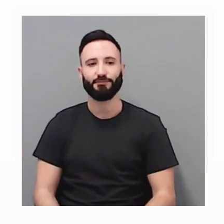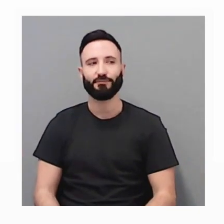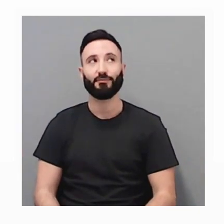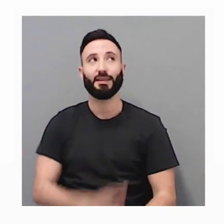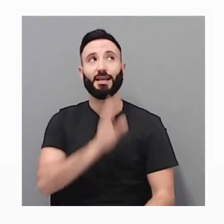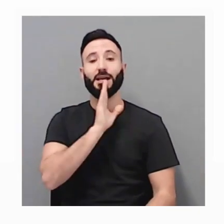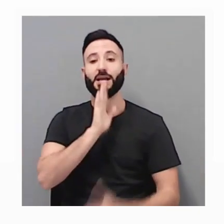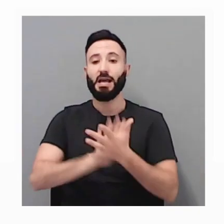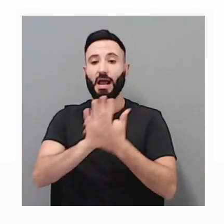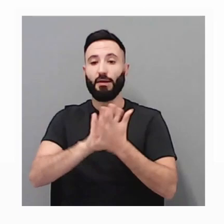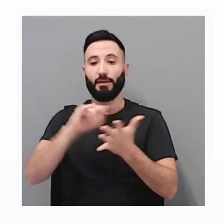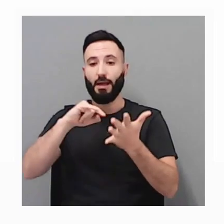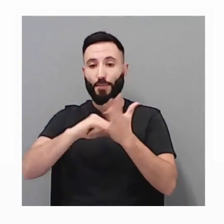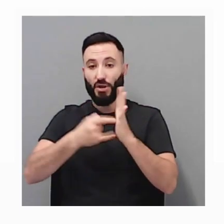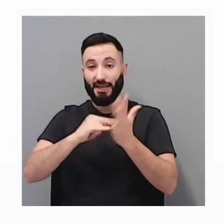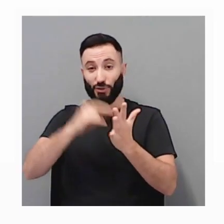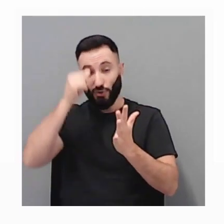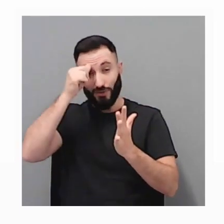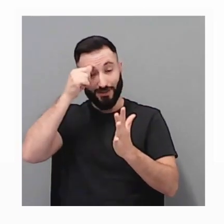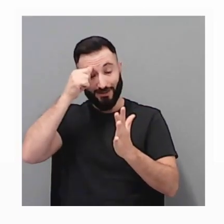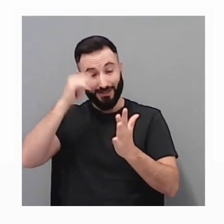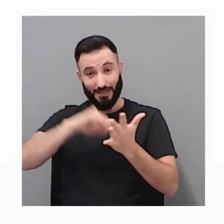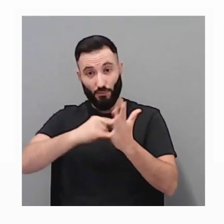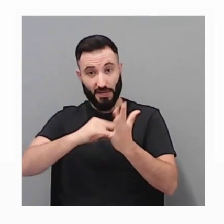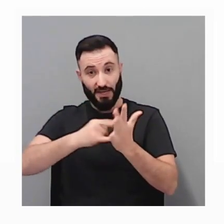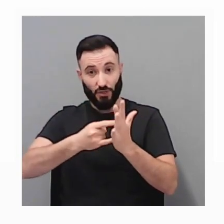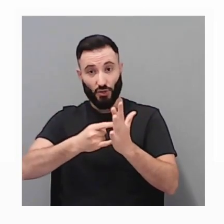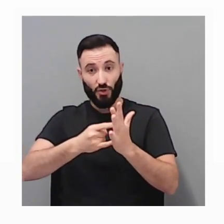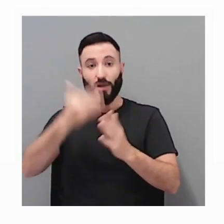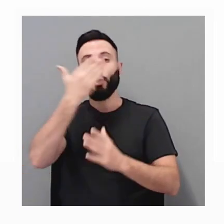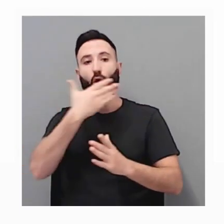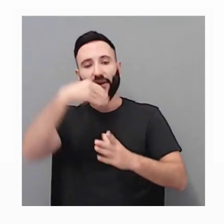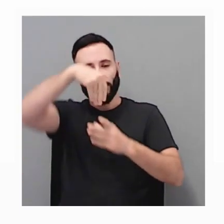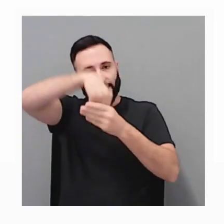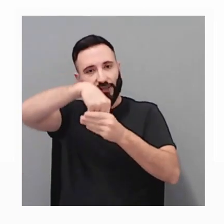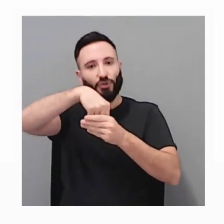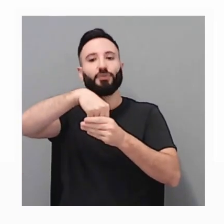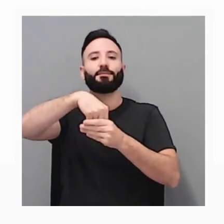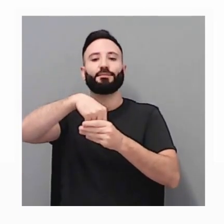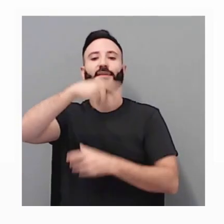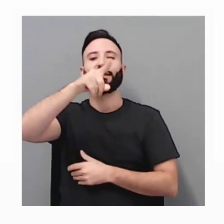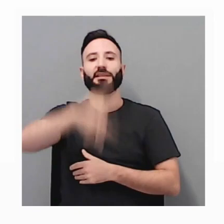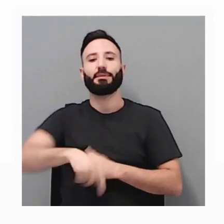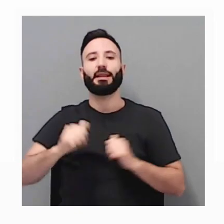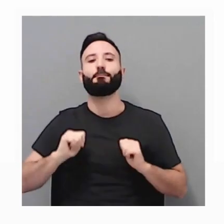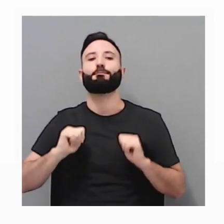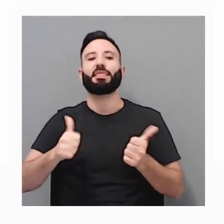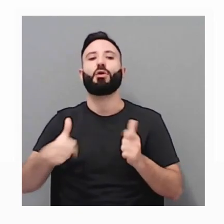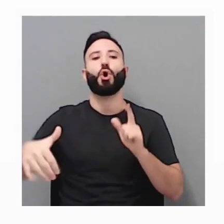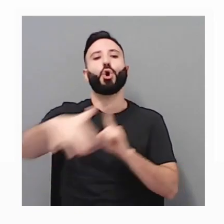un proyecto que está en las escuelas, pero ha sido empezado en un